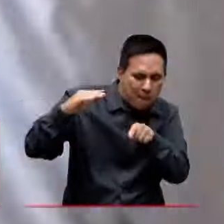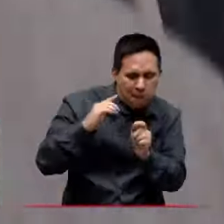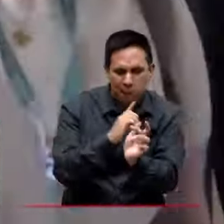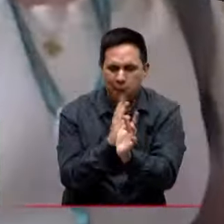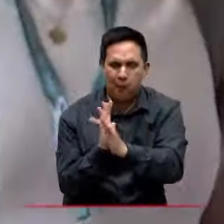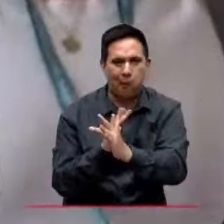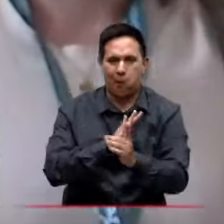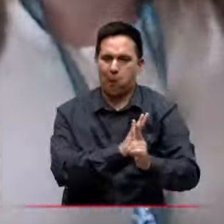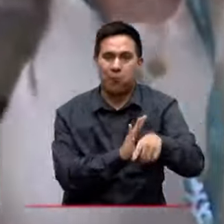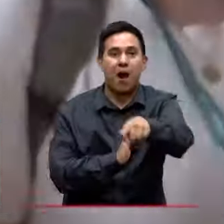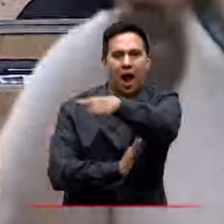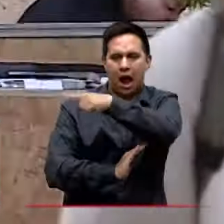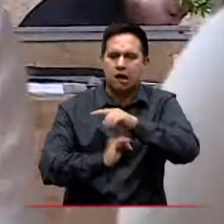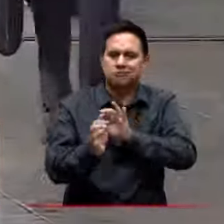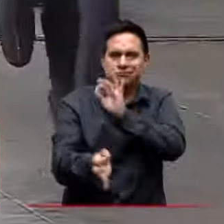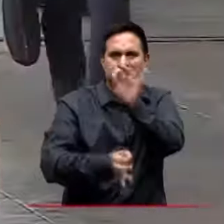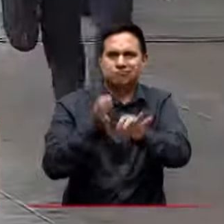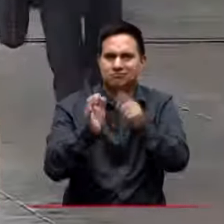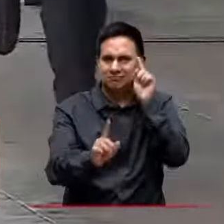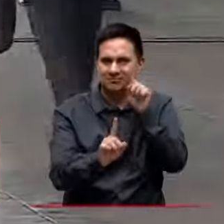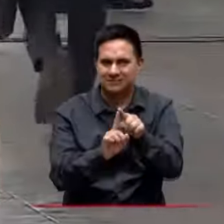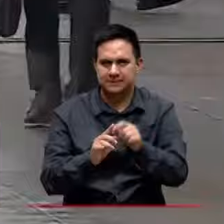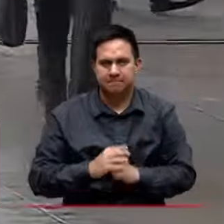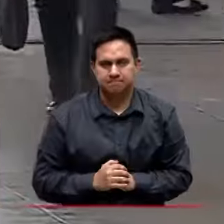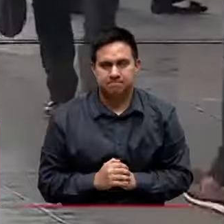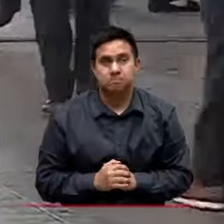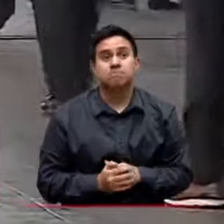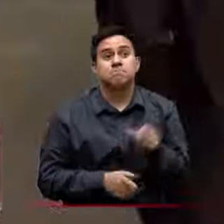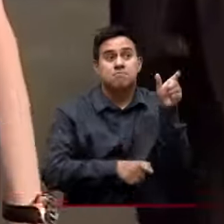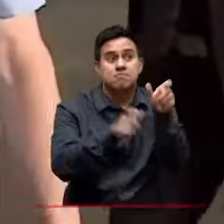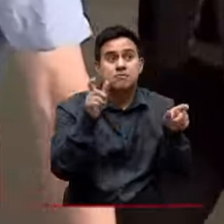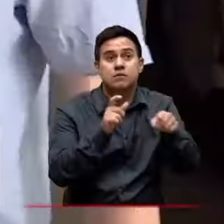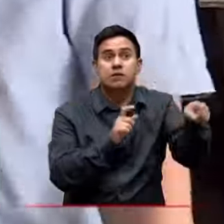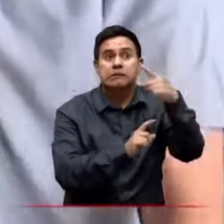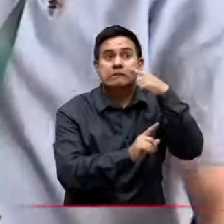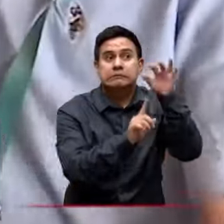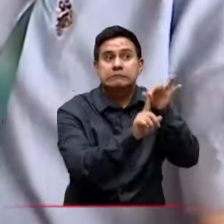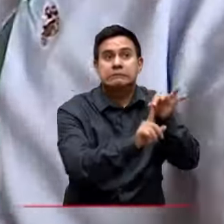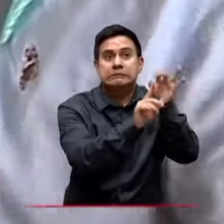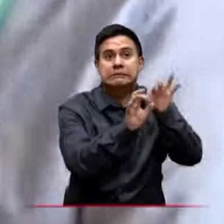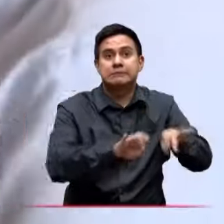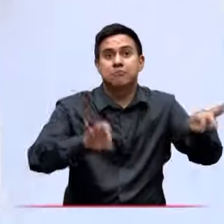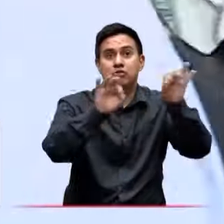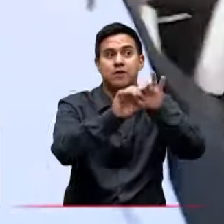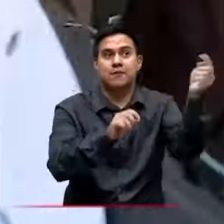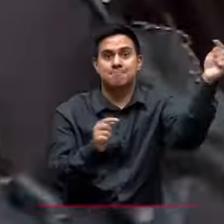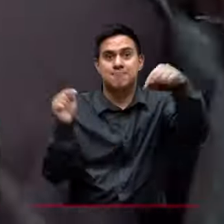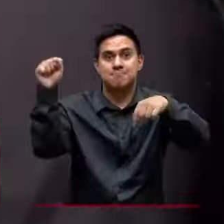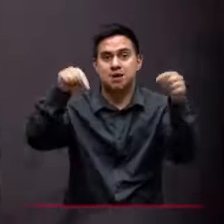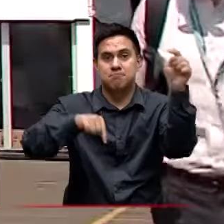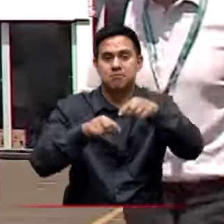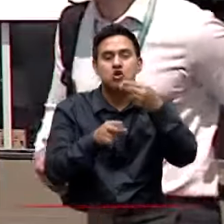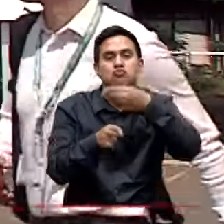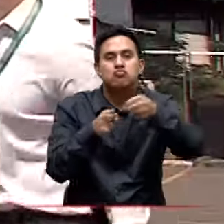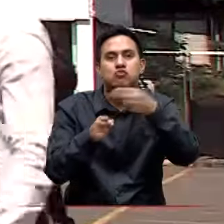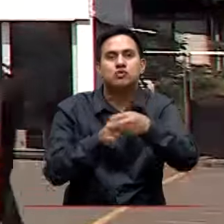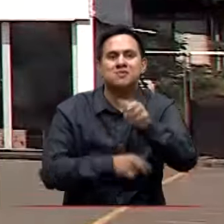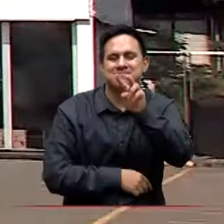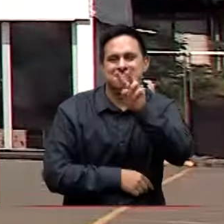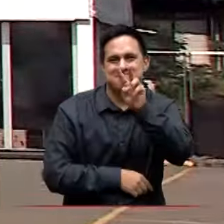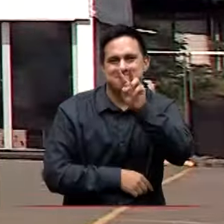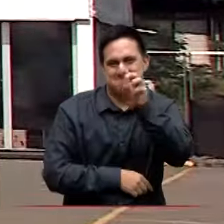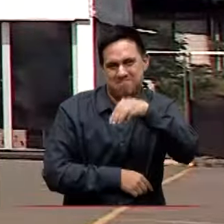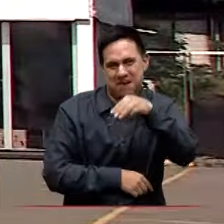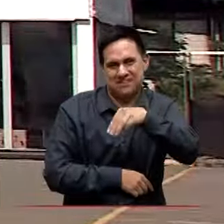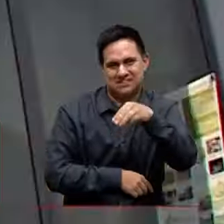de alto nivel y otras personalidades claves en los últimos días de discusión arribarán a Cali y al Valle del Cauca a partir del próximo martes,